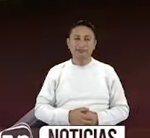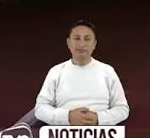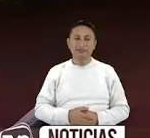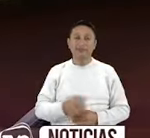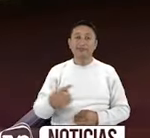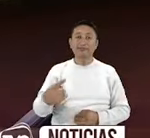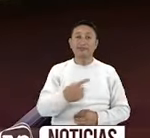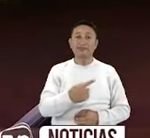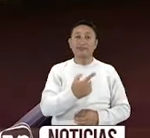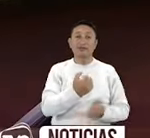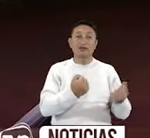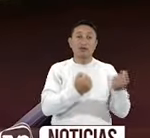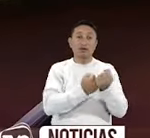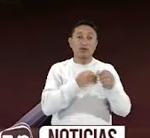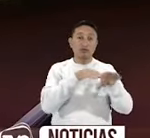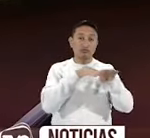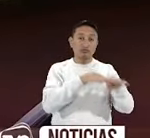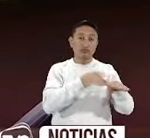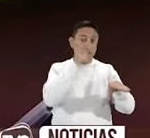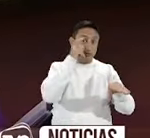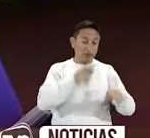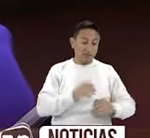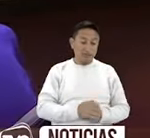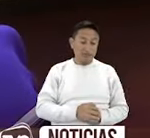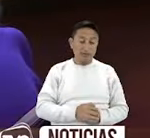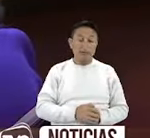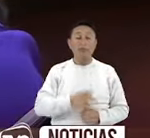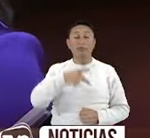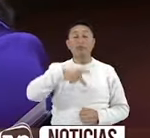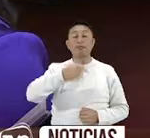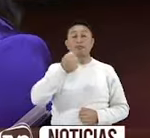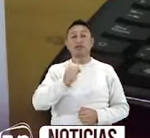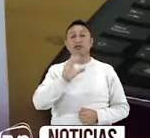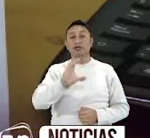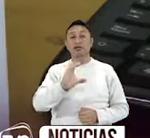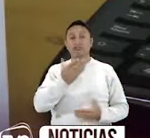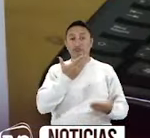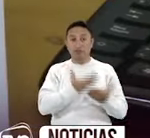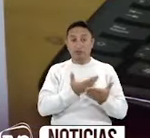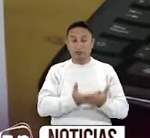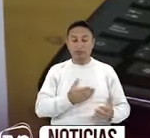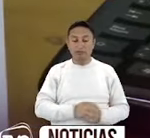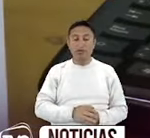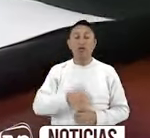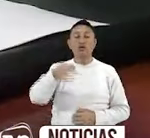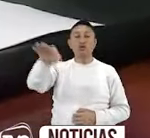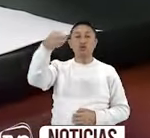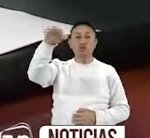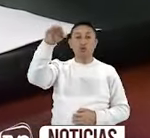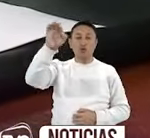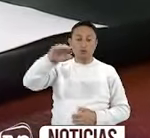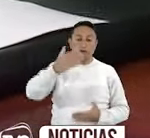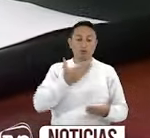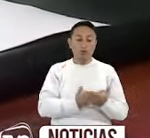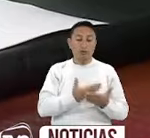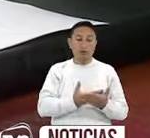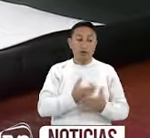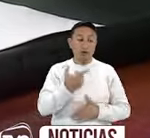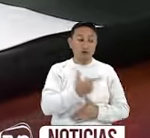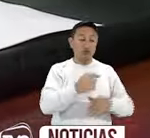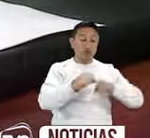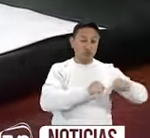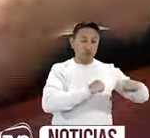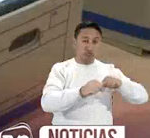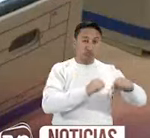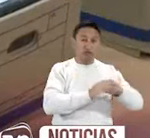general del Estado presentada por el Partido Social Cristiano. El documento proponía apoyar la gestión de Diana Salazar